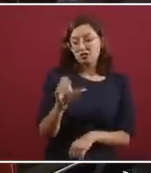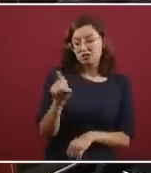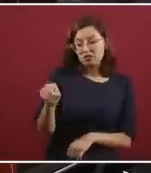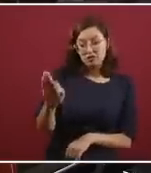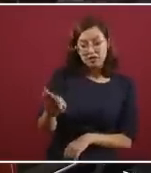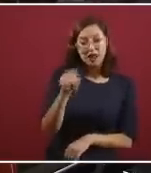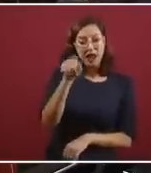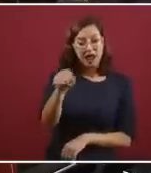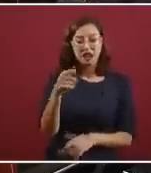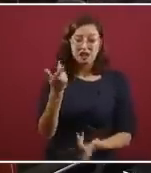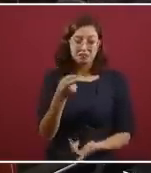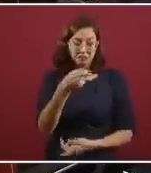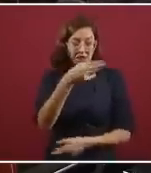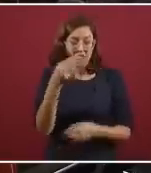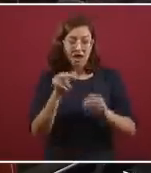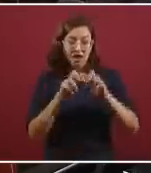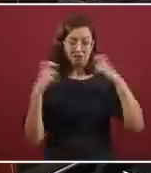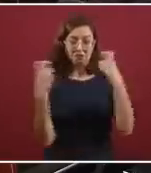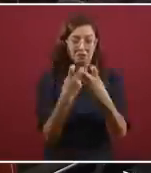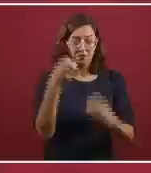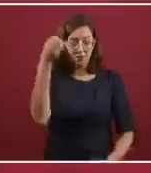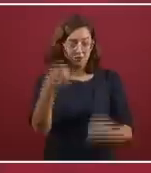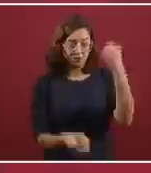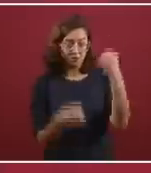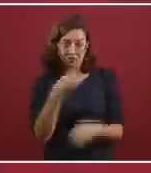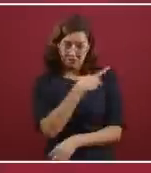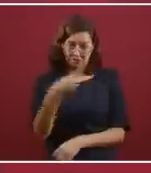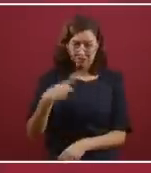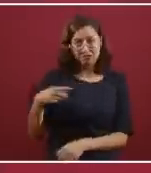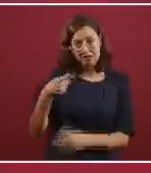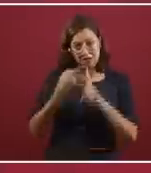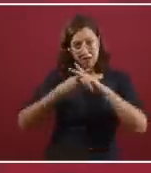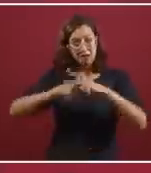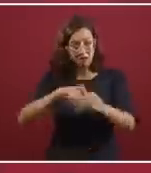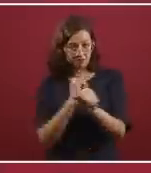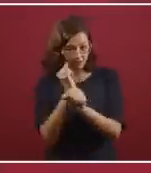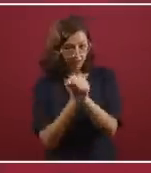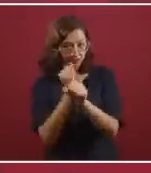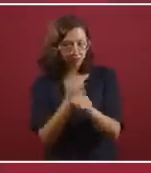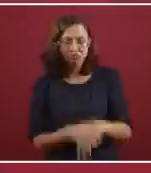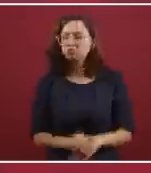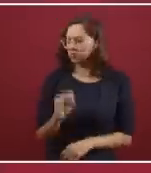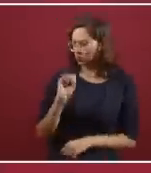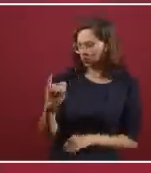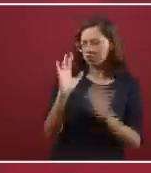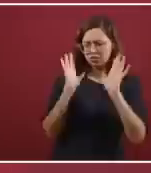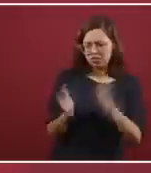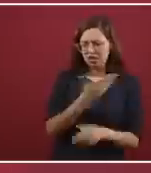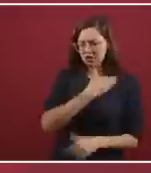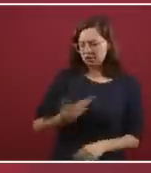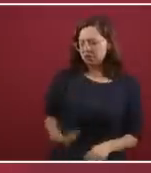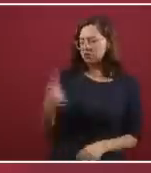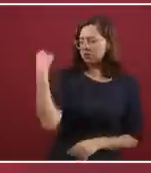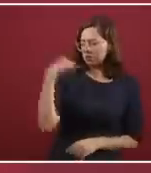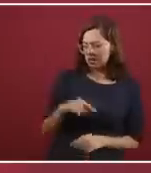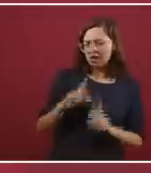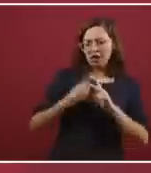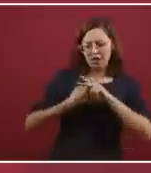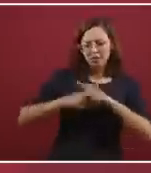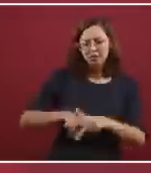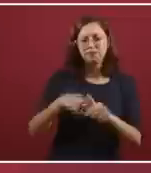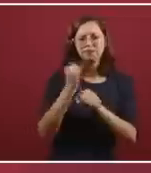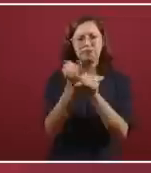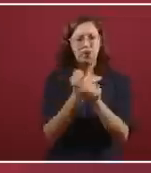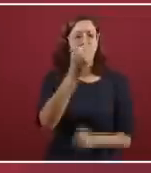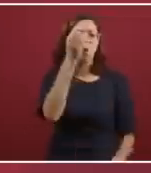jueces o ministros de la corte es la instrucción del presidente de la república iniciaremos los procesos de investigación es correspondencia correspondientes con